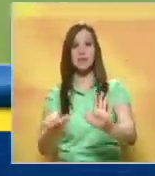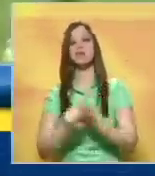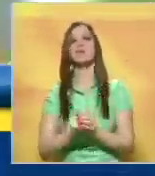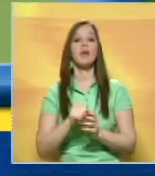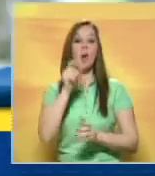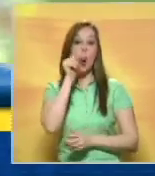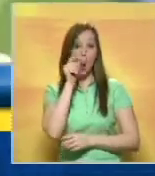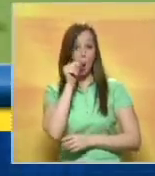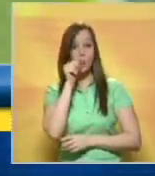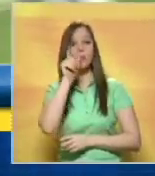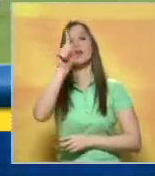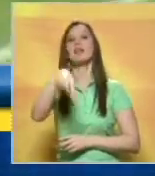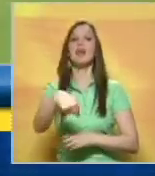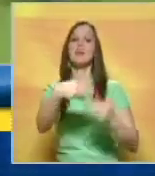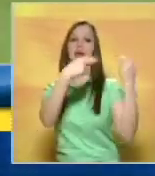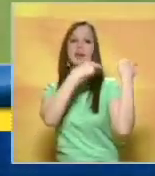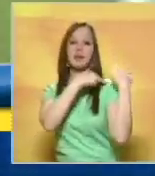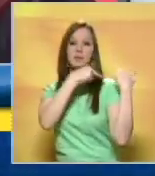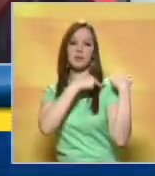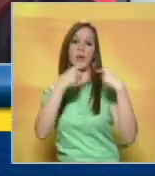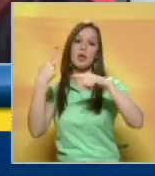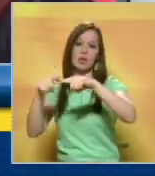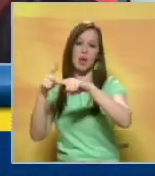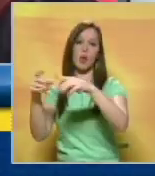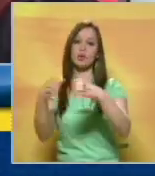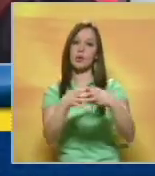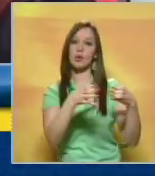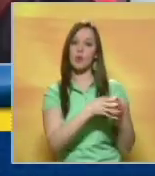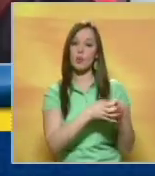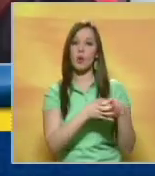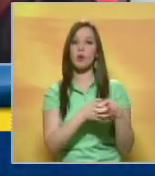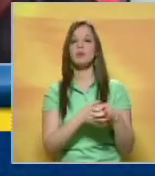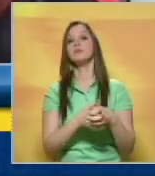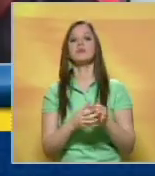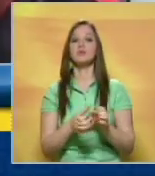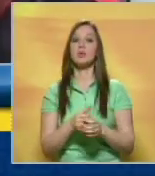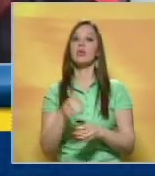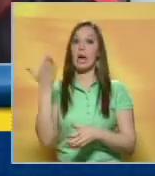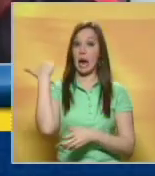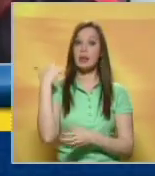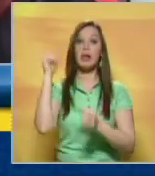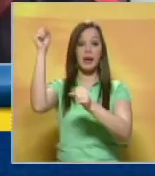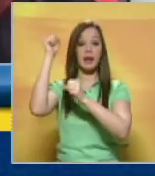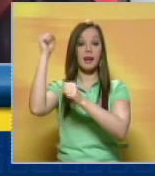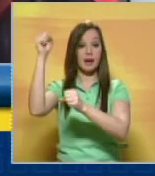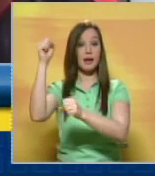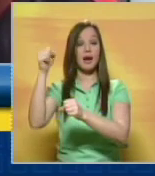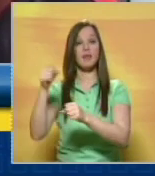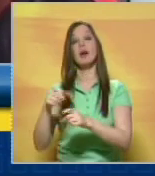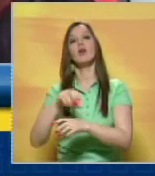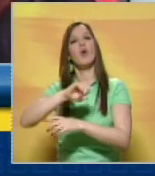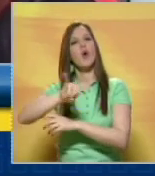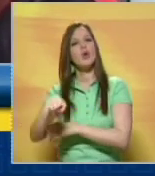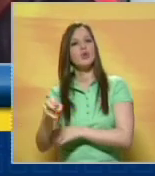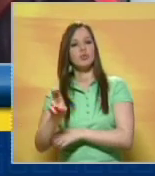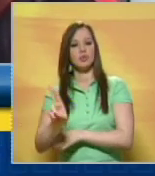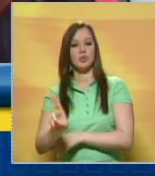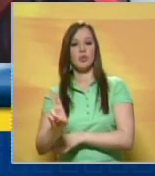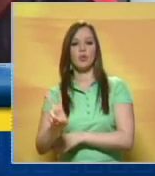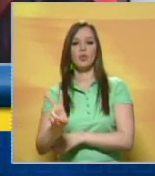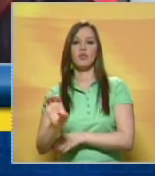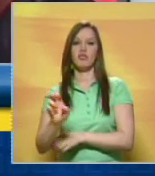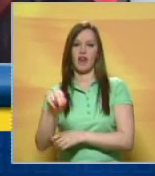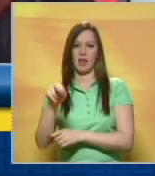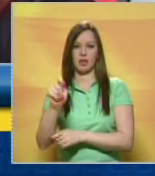también de las divisiones inferiores y el sector técnico, viene de ganar 3 títulos consecutivos en la Serie A con la Juventus, además de 2 Supercopas de